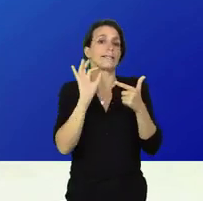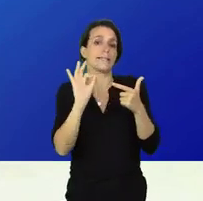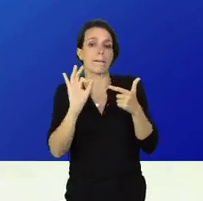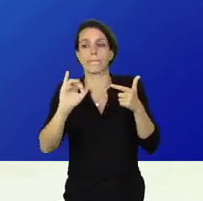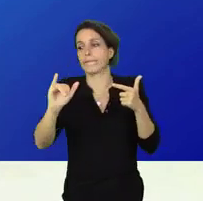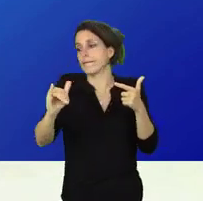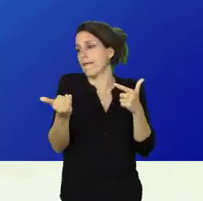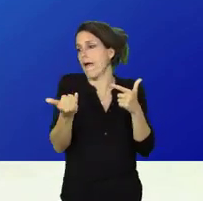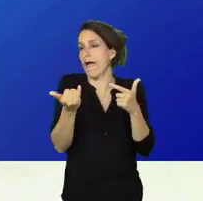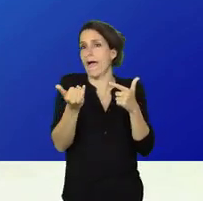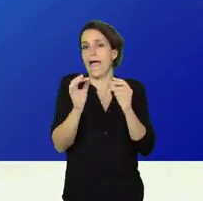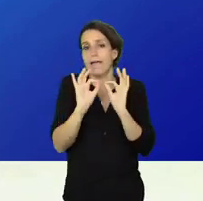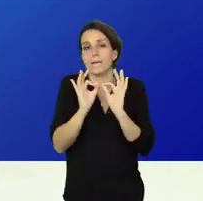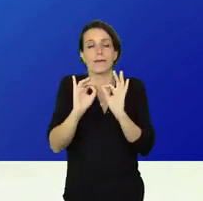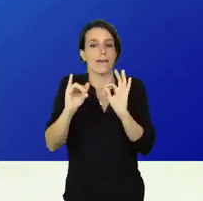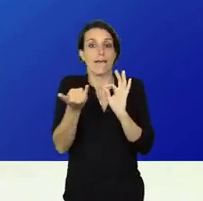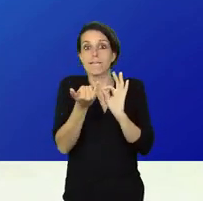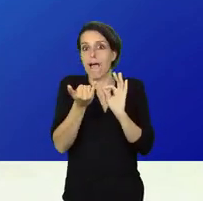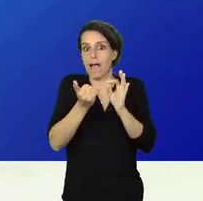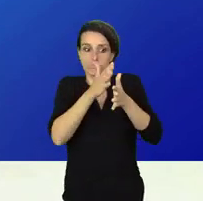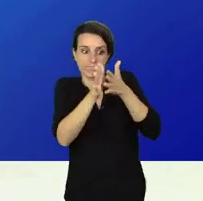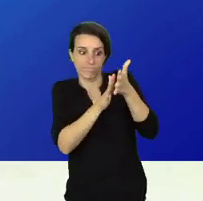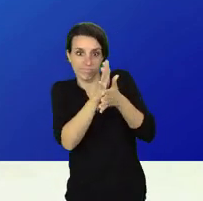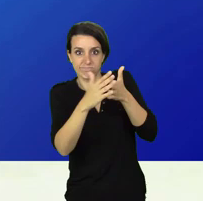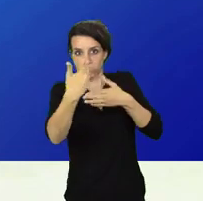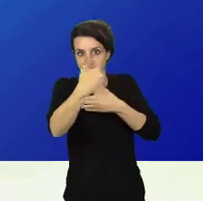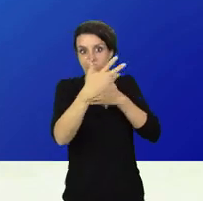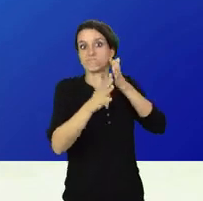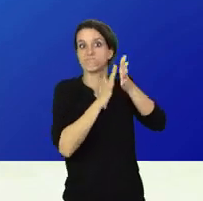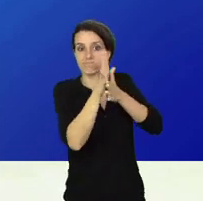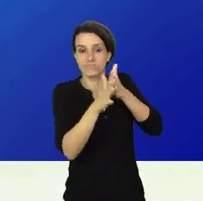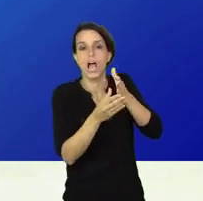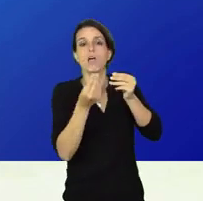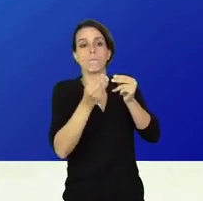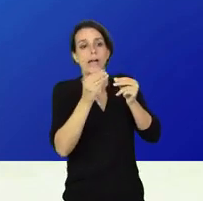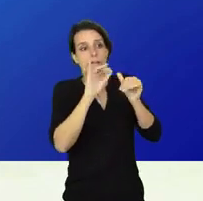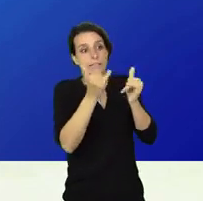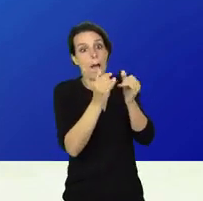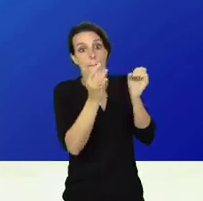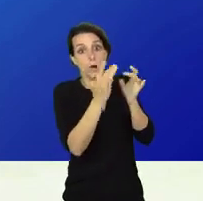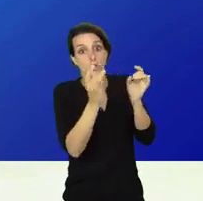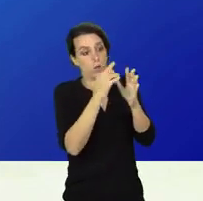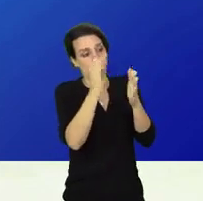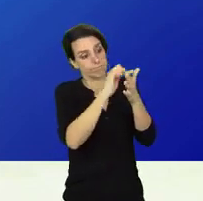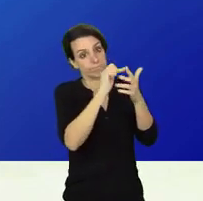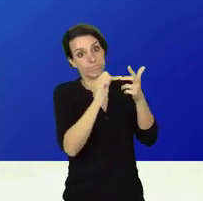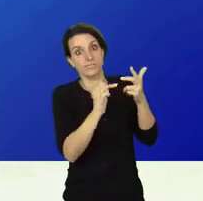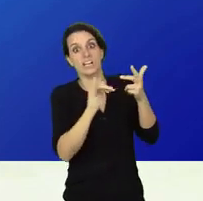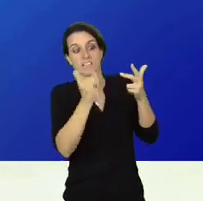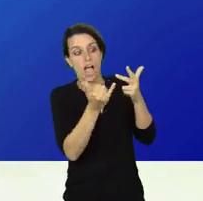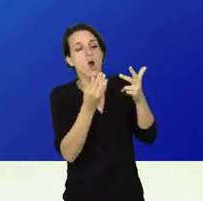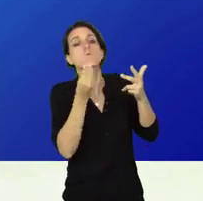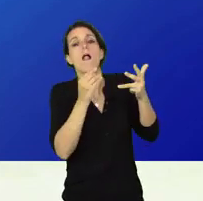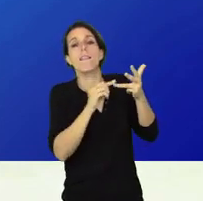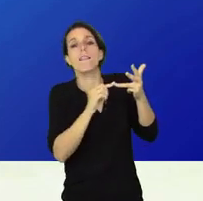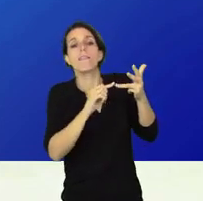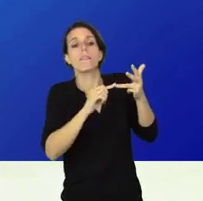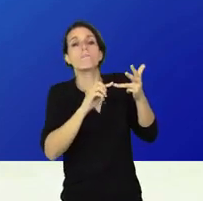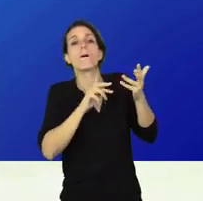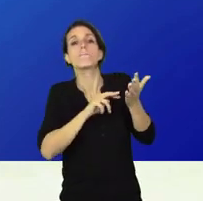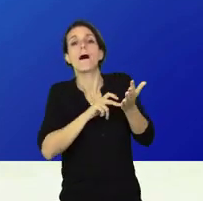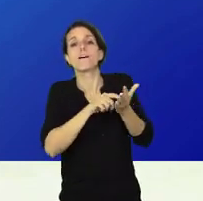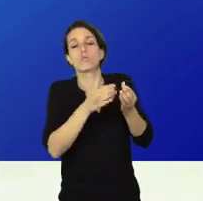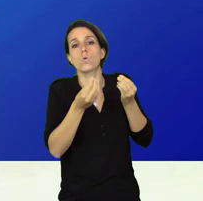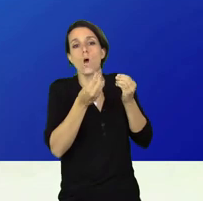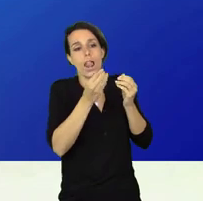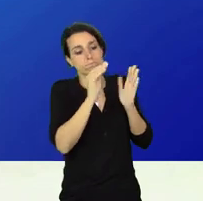vez que el intérprete hizo la filmación de lengua de señas, bueno, cuáles son los pasos que siguen después en postproducción para